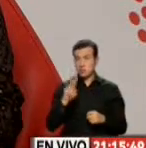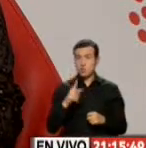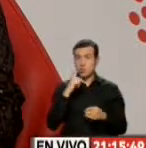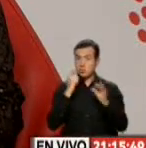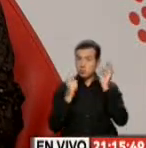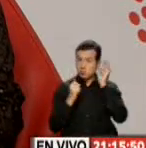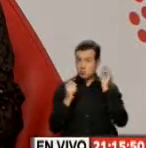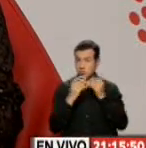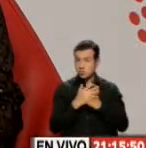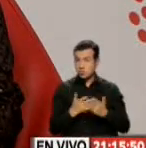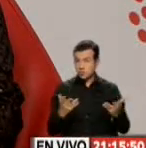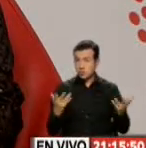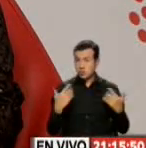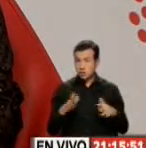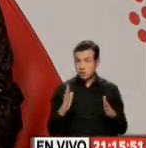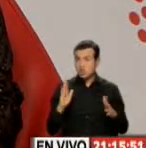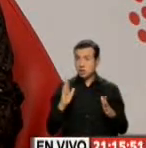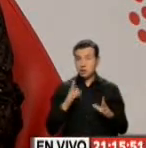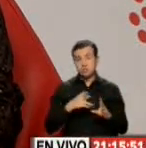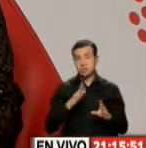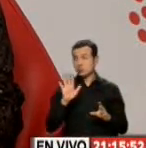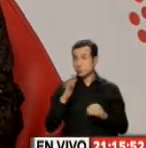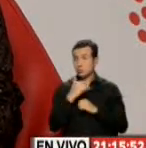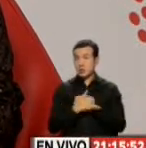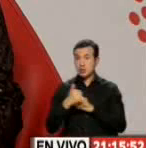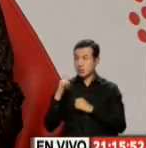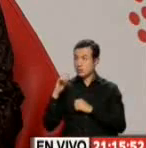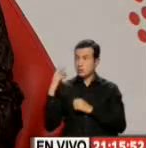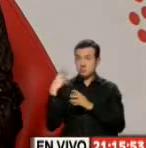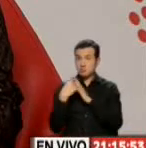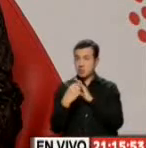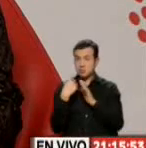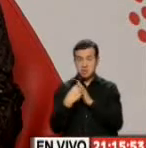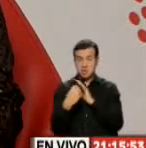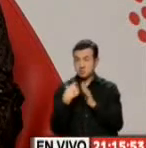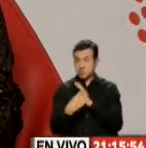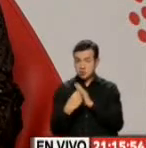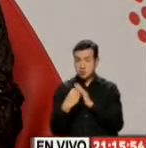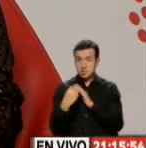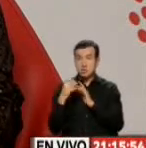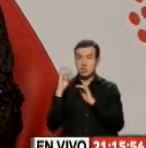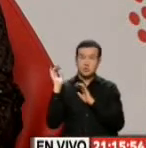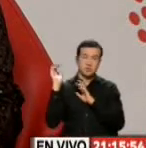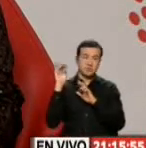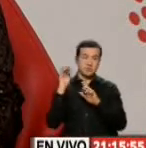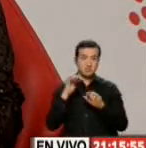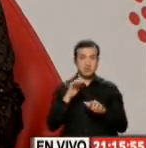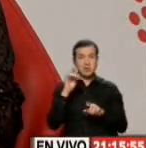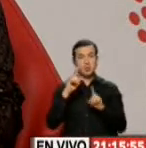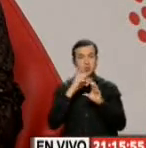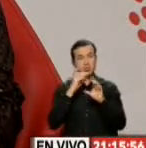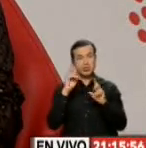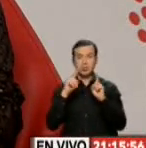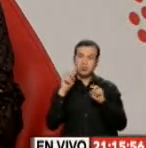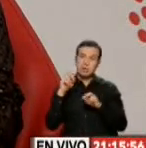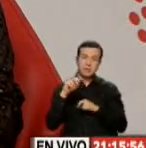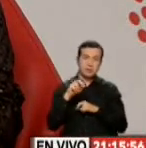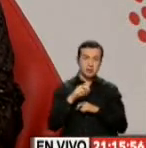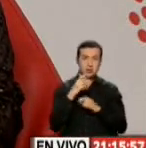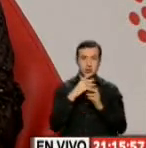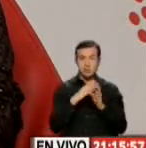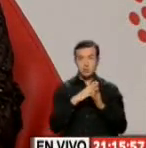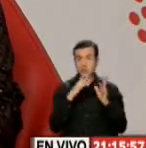venezolanas que han tenido que salir de su estado, que han tenido que venir en cualquier condición, no es un